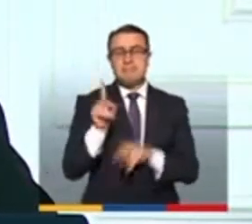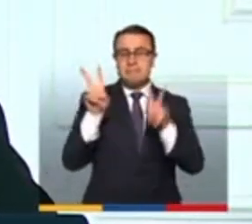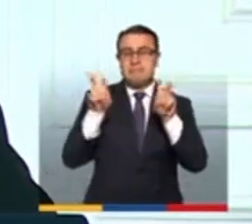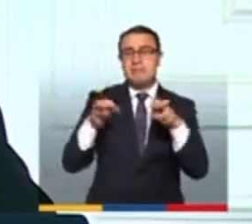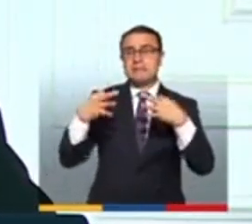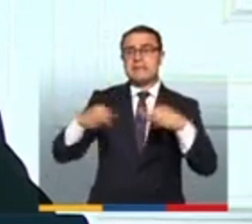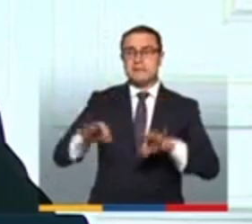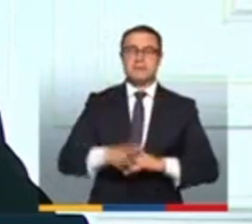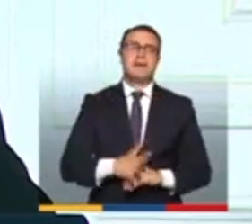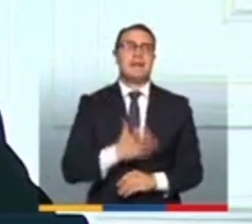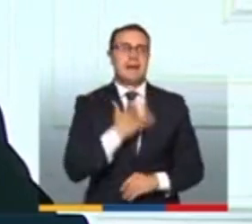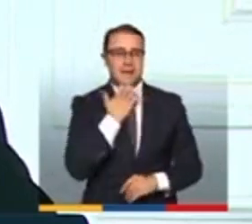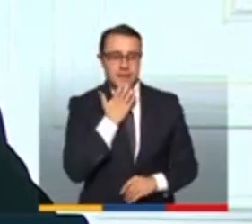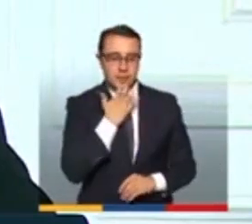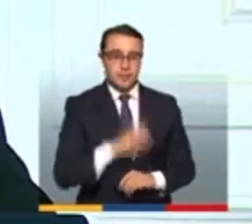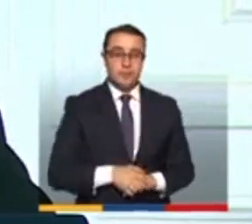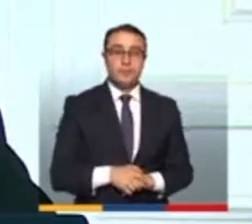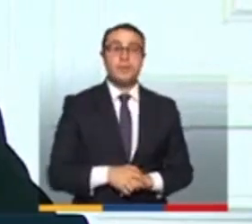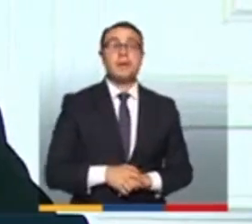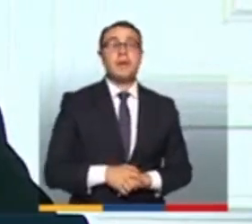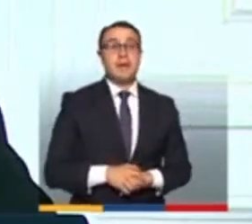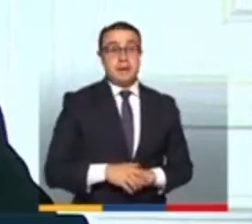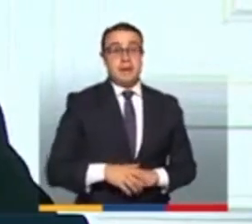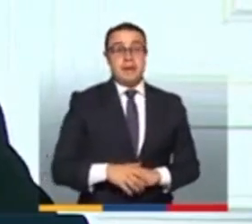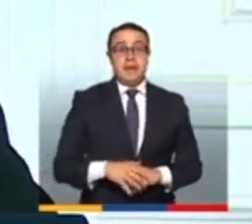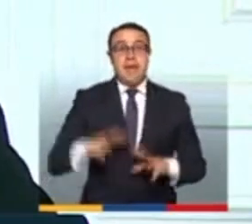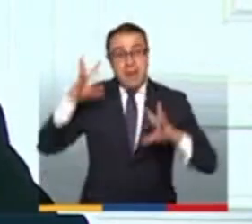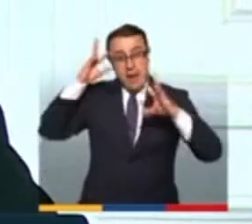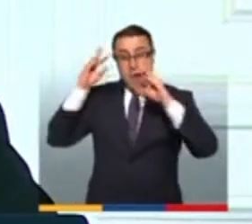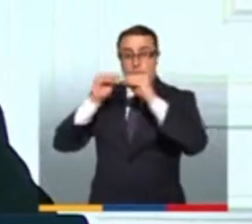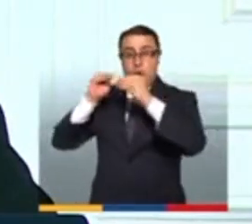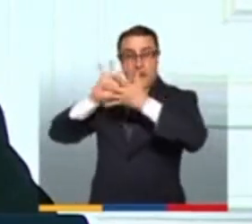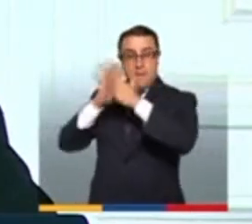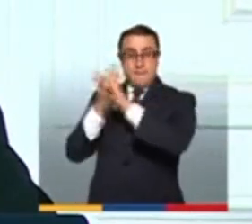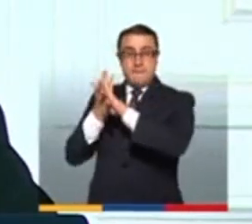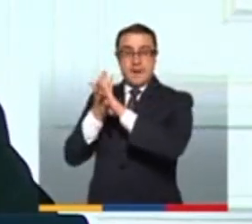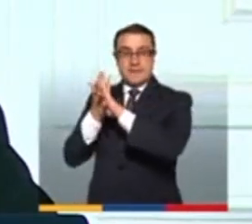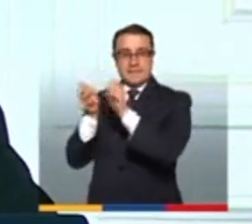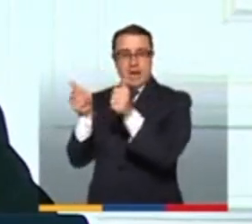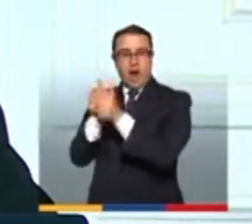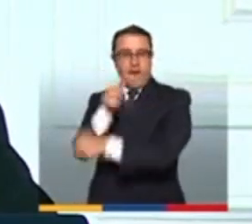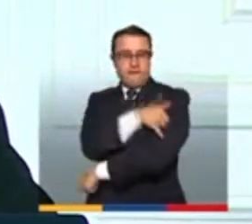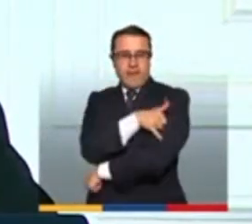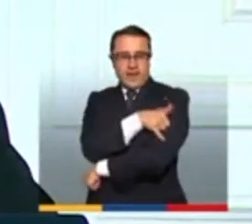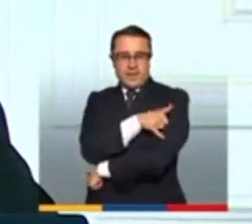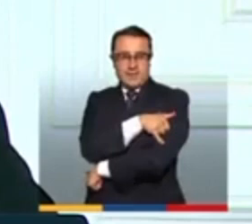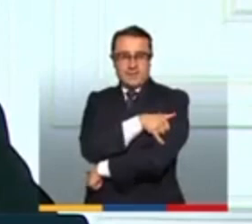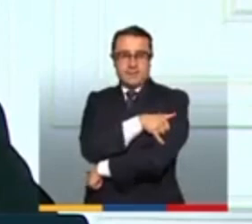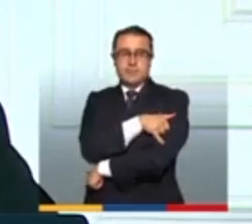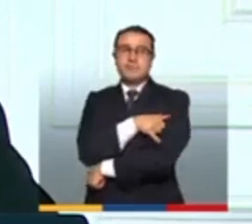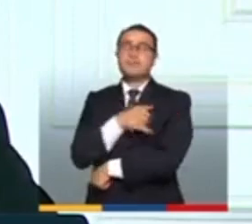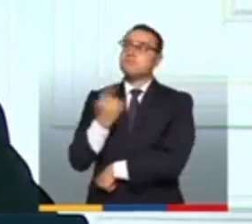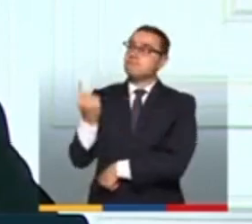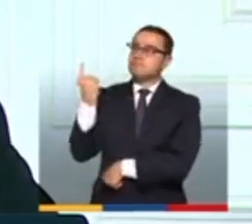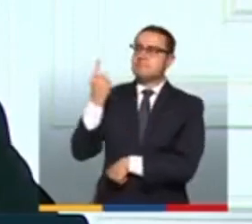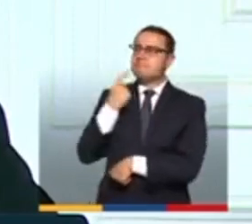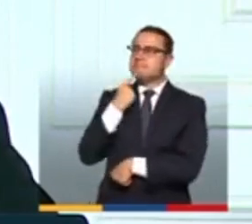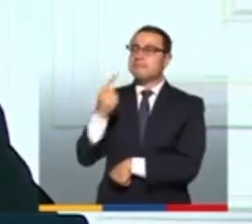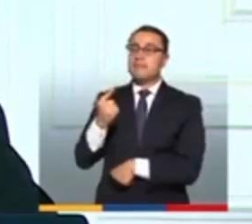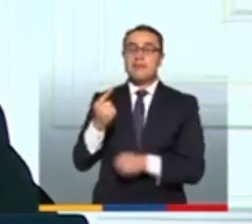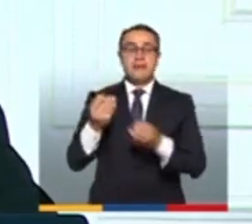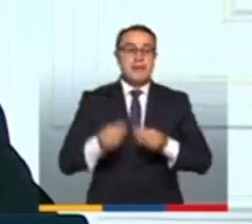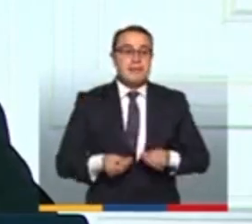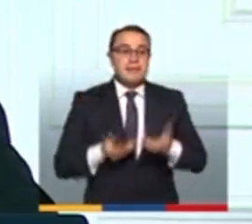El primer punto del acuerdo de paz con las FARC habla de entregarle al